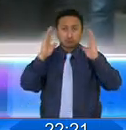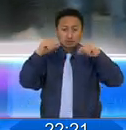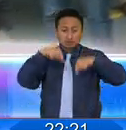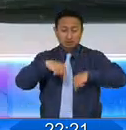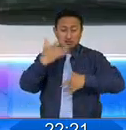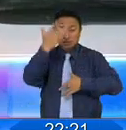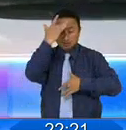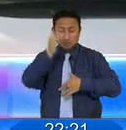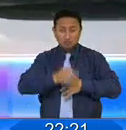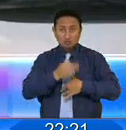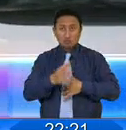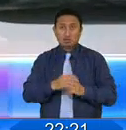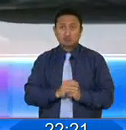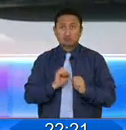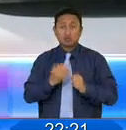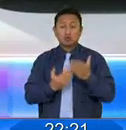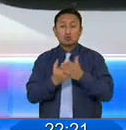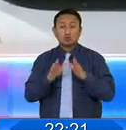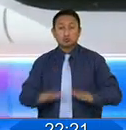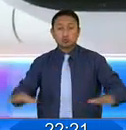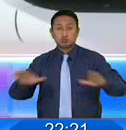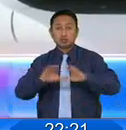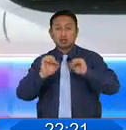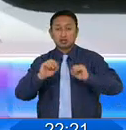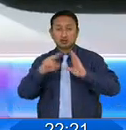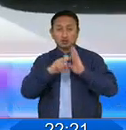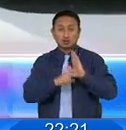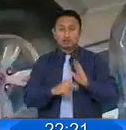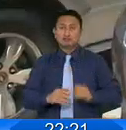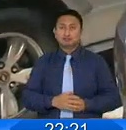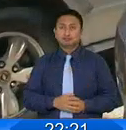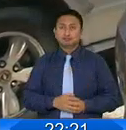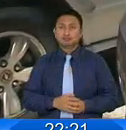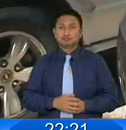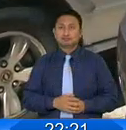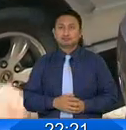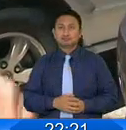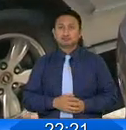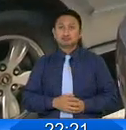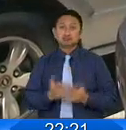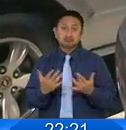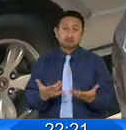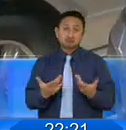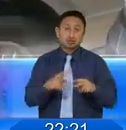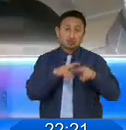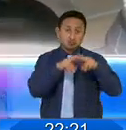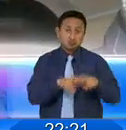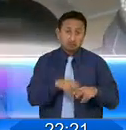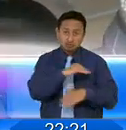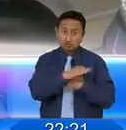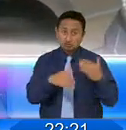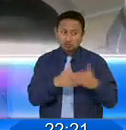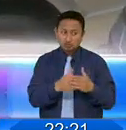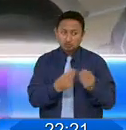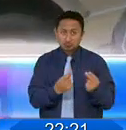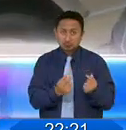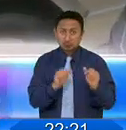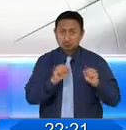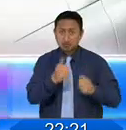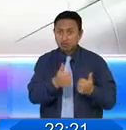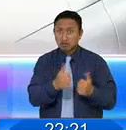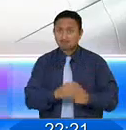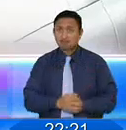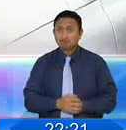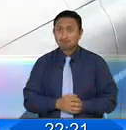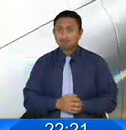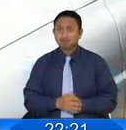se habilitaron, nuevos espacios y protocolos. Esperé a que le hagan la revisión, todo fue ágil, sí, está muy bien.